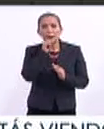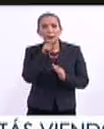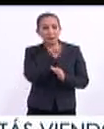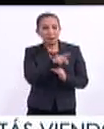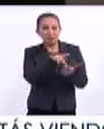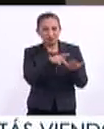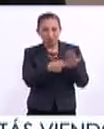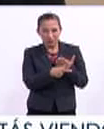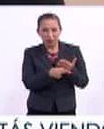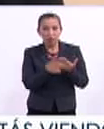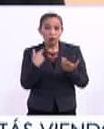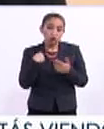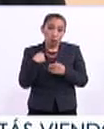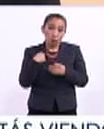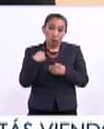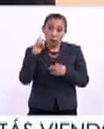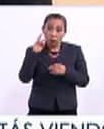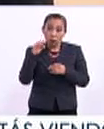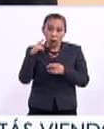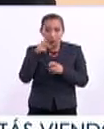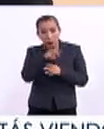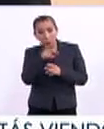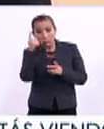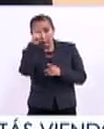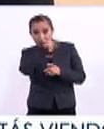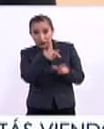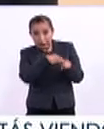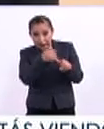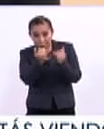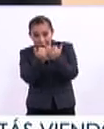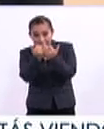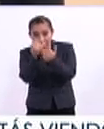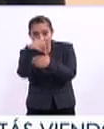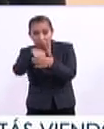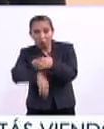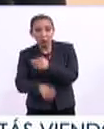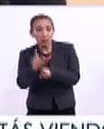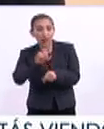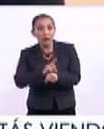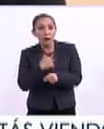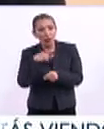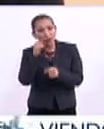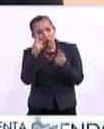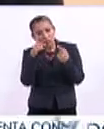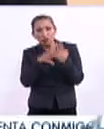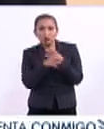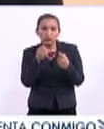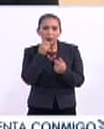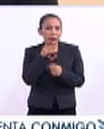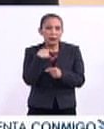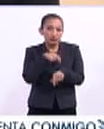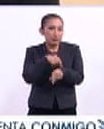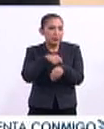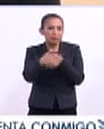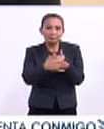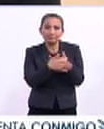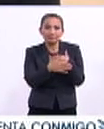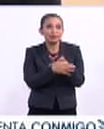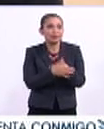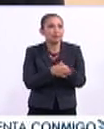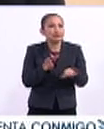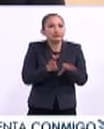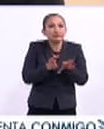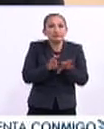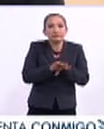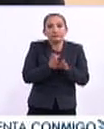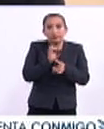tipo de proyectos, o yo encuentro, son difíciles de mantener, y entonces hay cosas muy padres, pero que duran poquito tiempo, que son como...